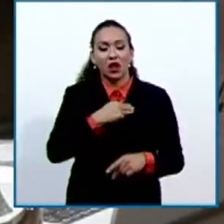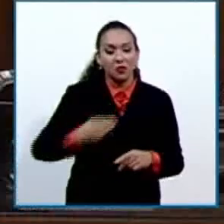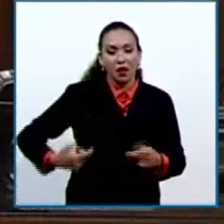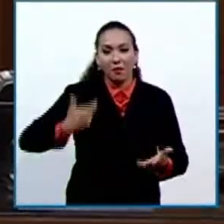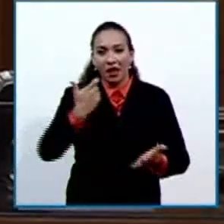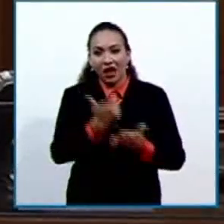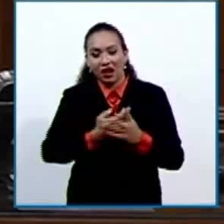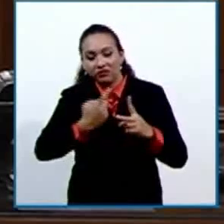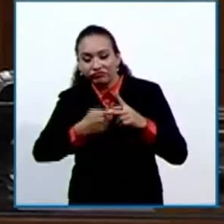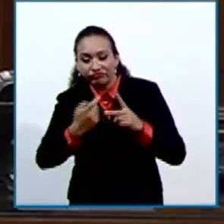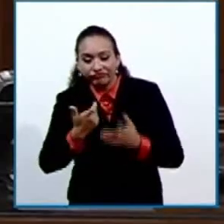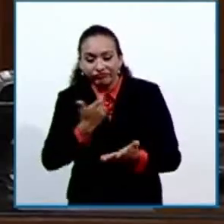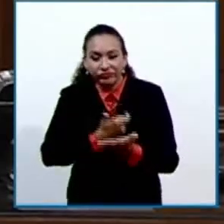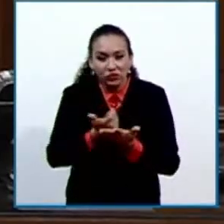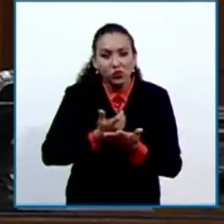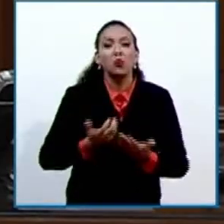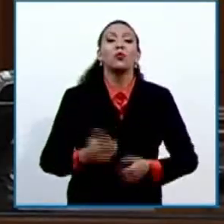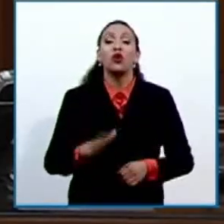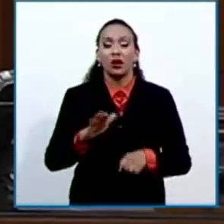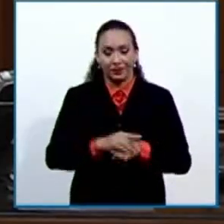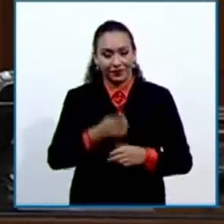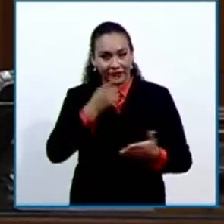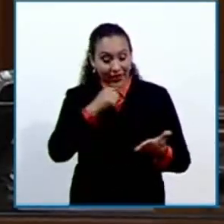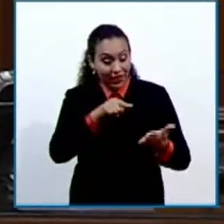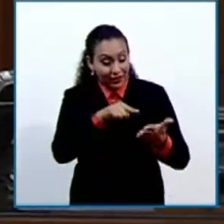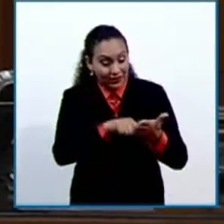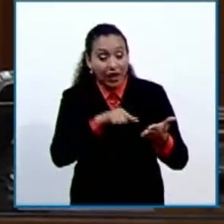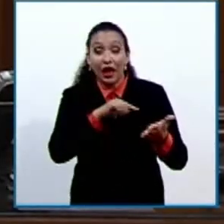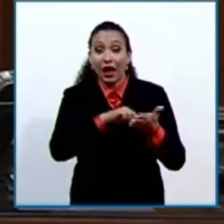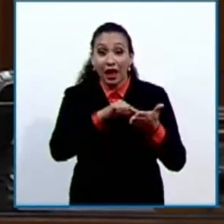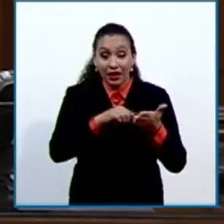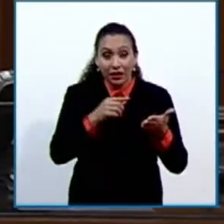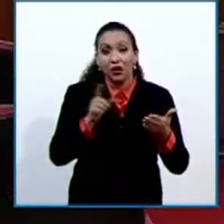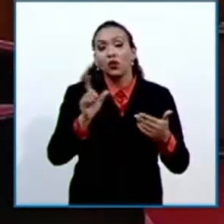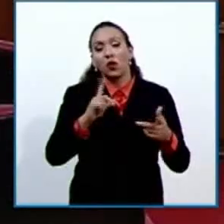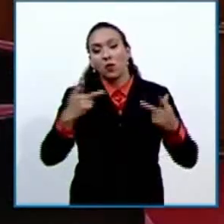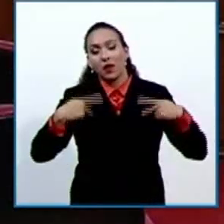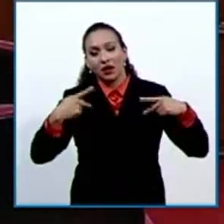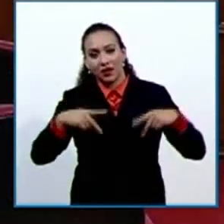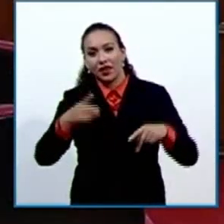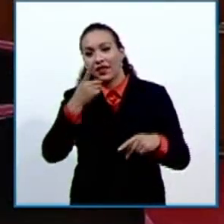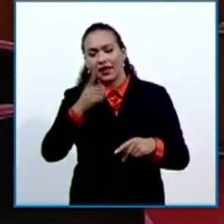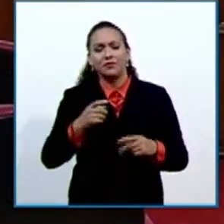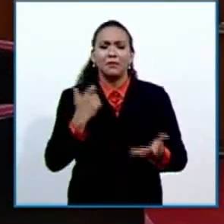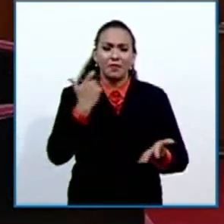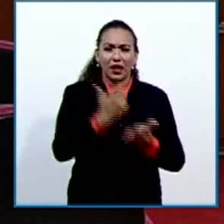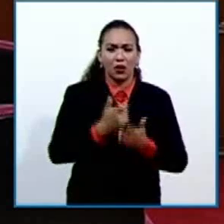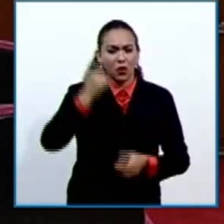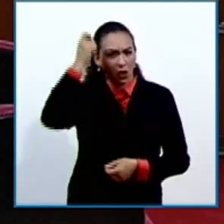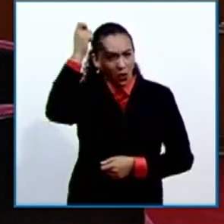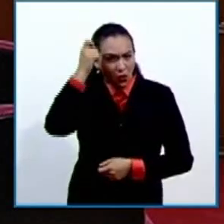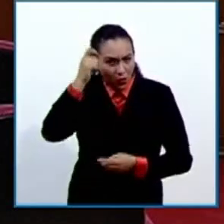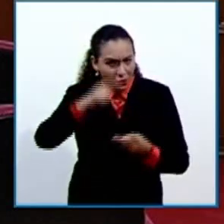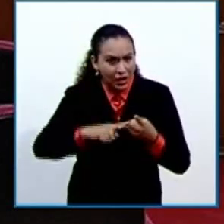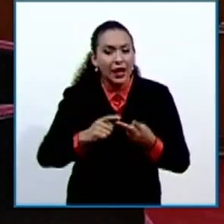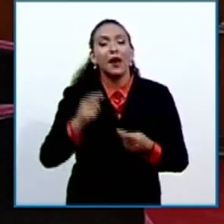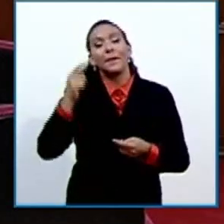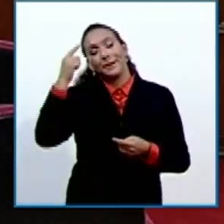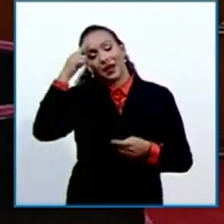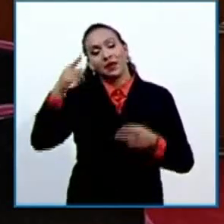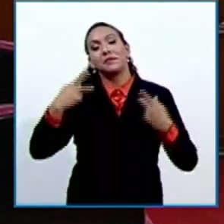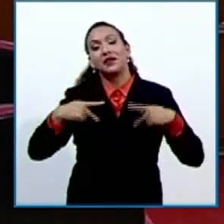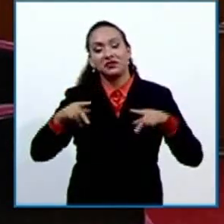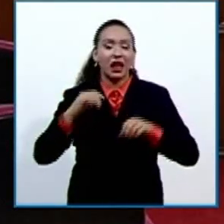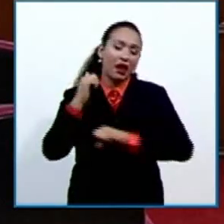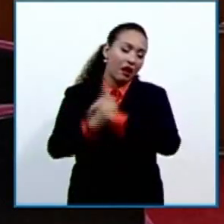En específico, la que establecía que las erogaciones que se realicen por concepto de jubilaciones, pensiones, haberes de